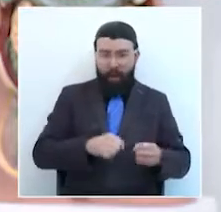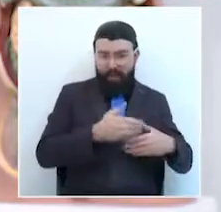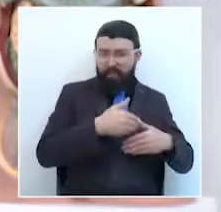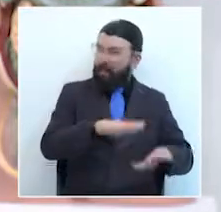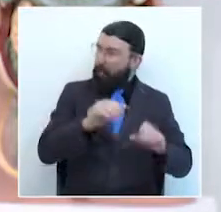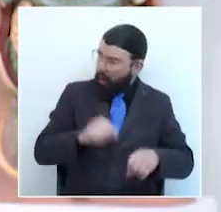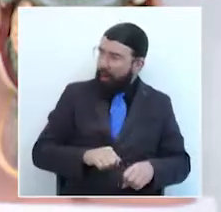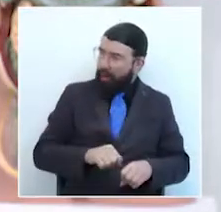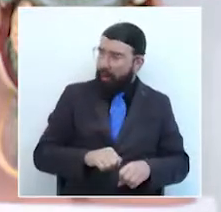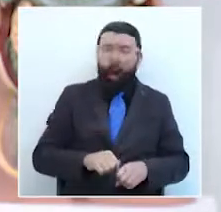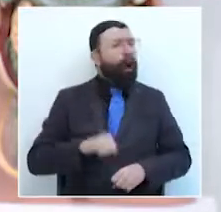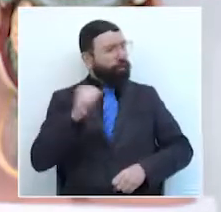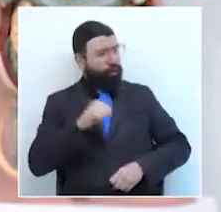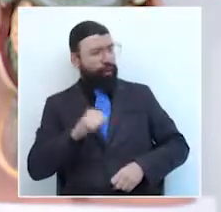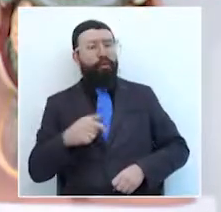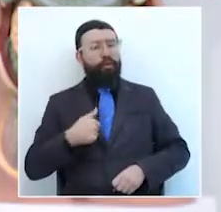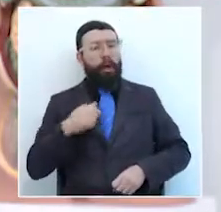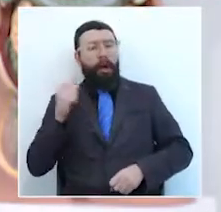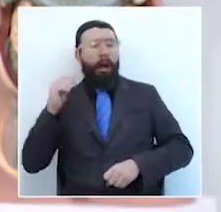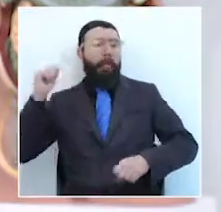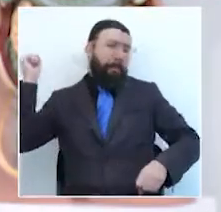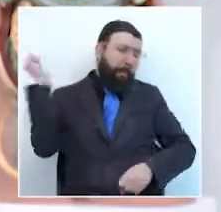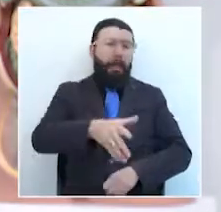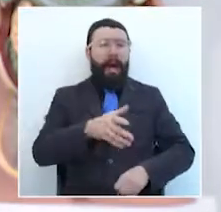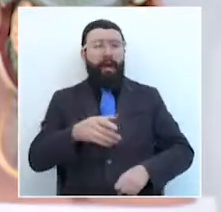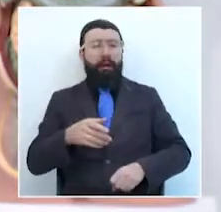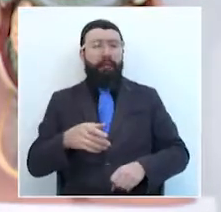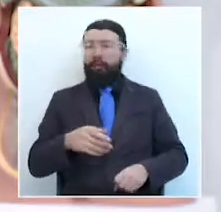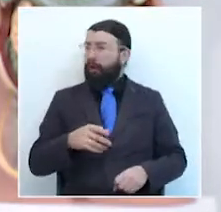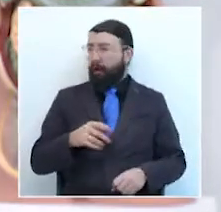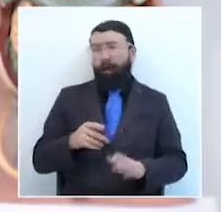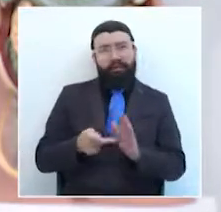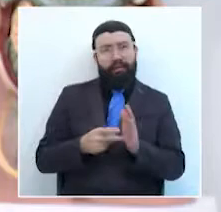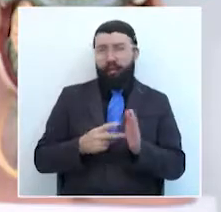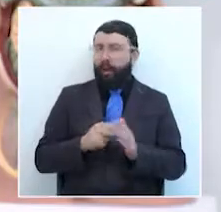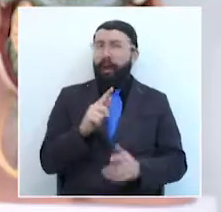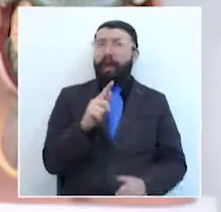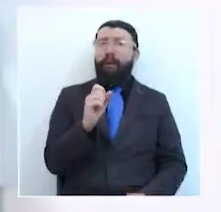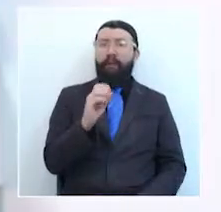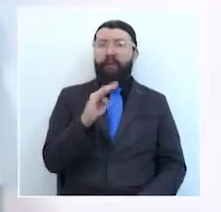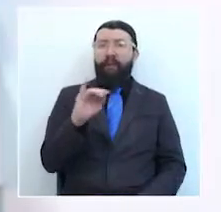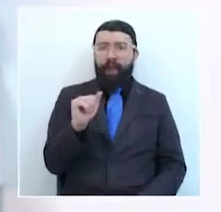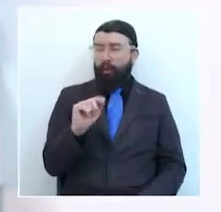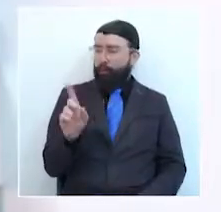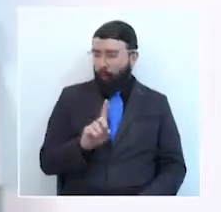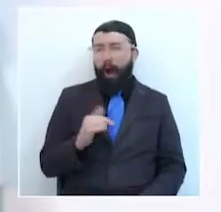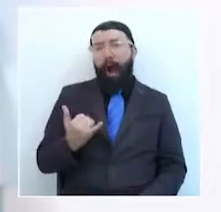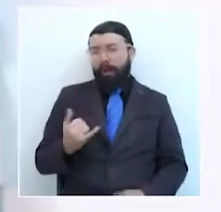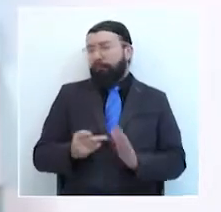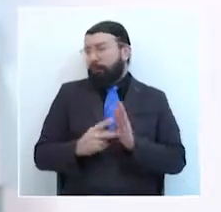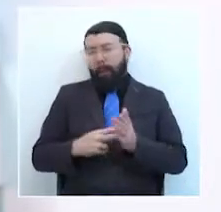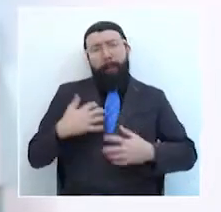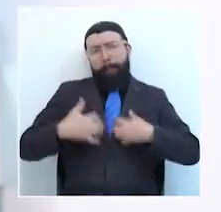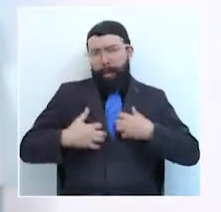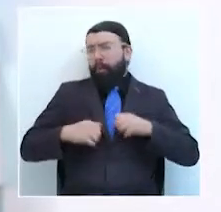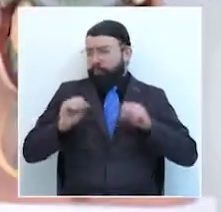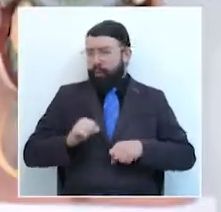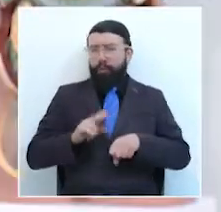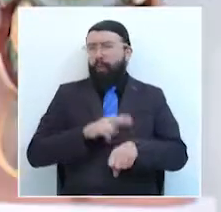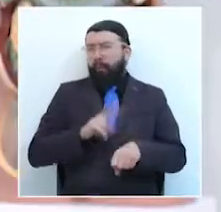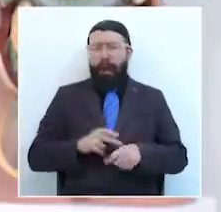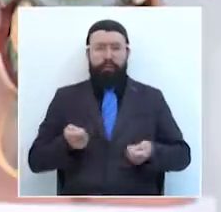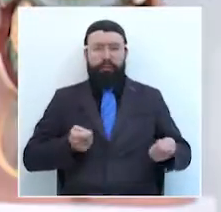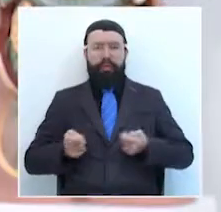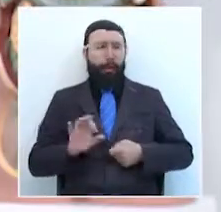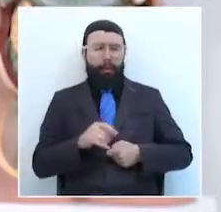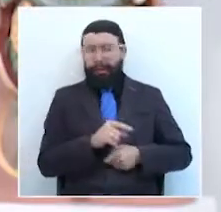escoba y se si claro yo le tiró la chancla oag o tal cosa entonces no es más construya es un miedo o puede ser hay veces que me